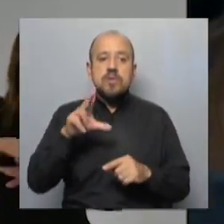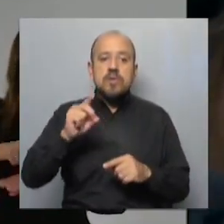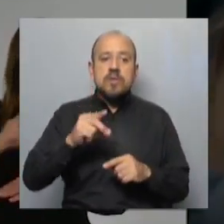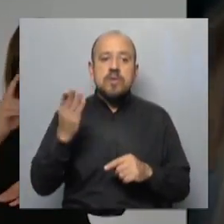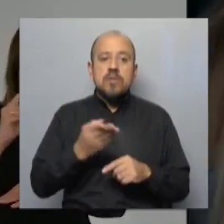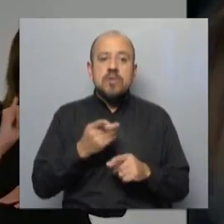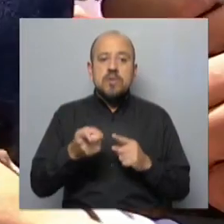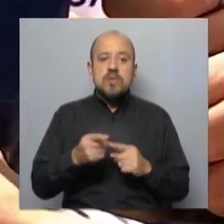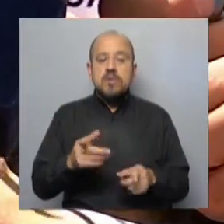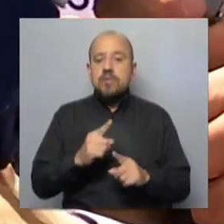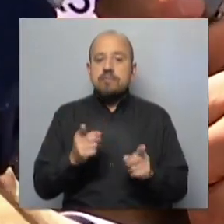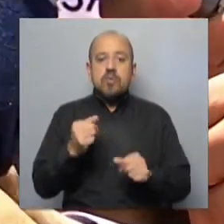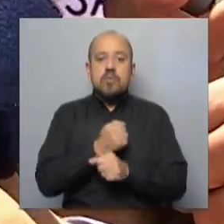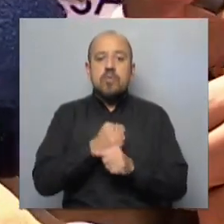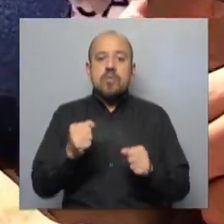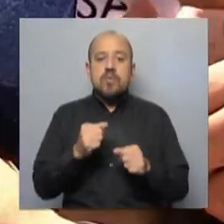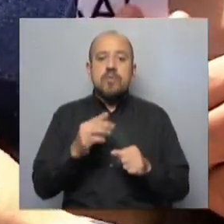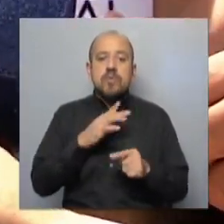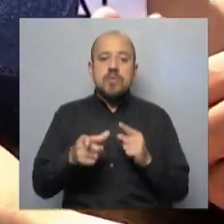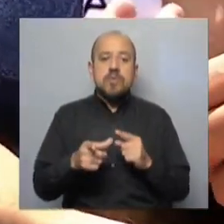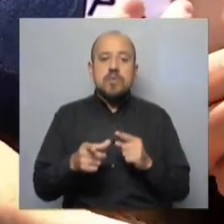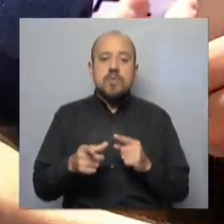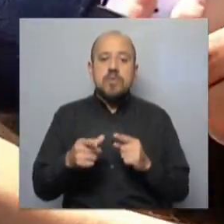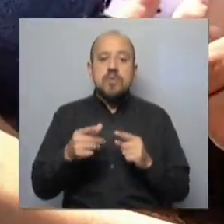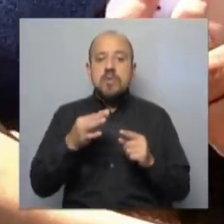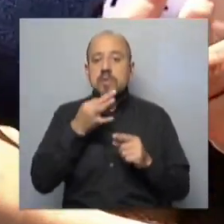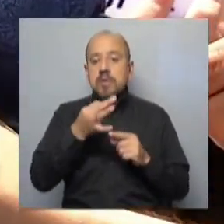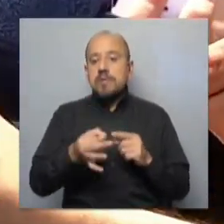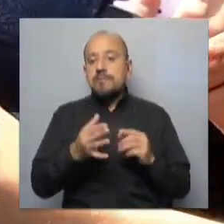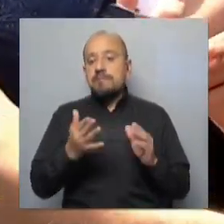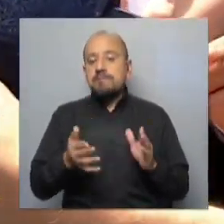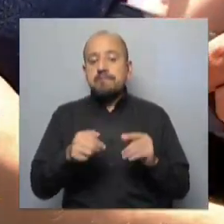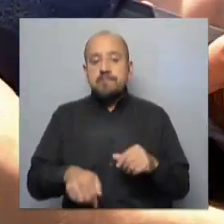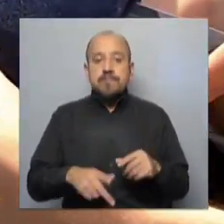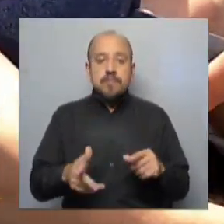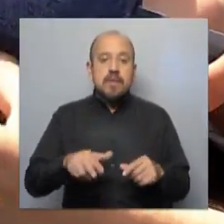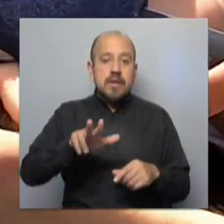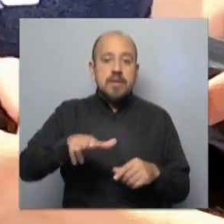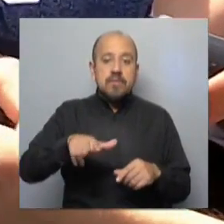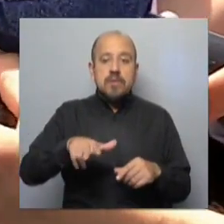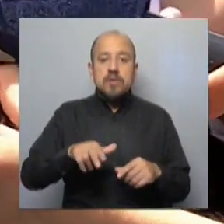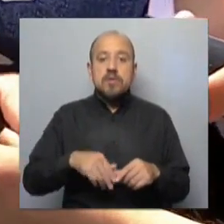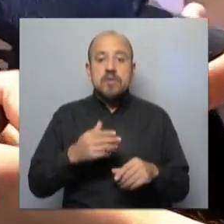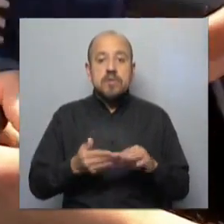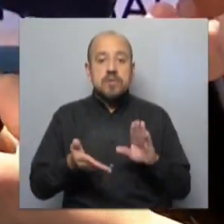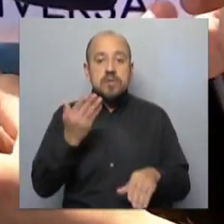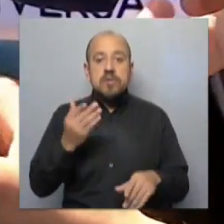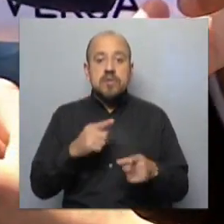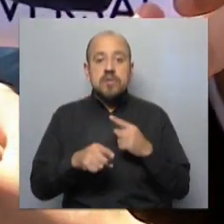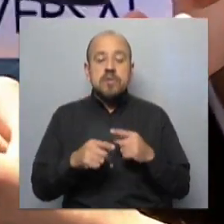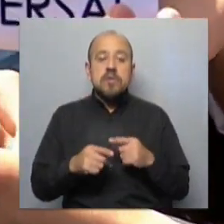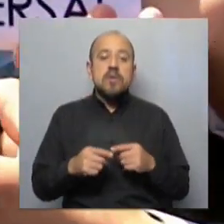ciento de desaprobación es lo que justamente se había registrado en este trimestre y es al guarismo más alto de la serie histórica